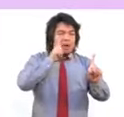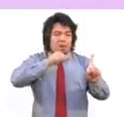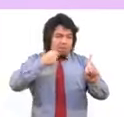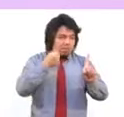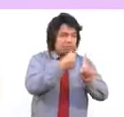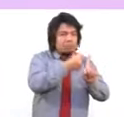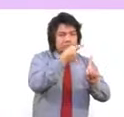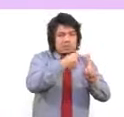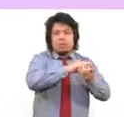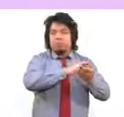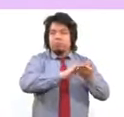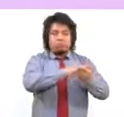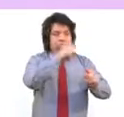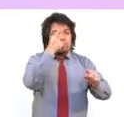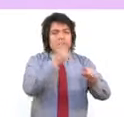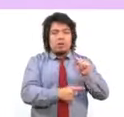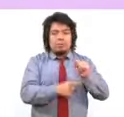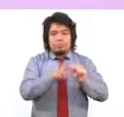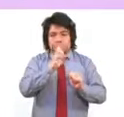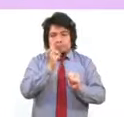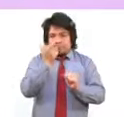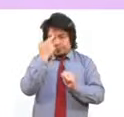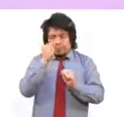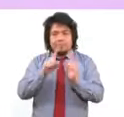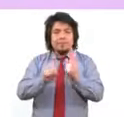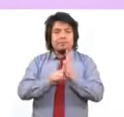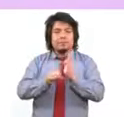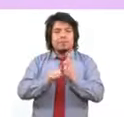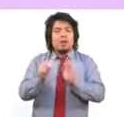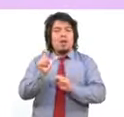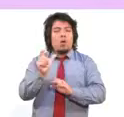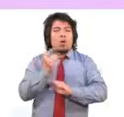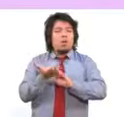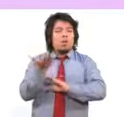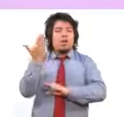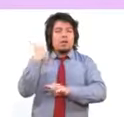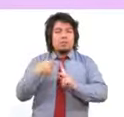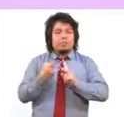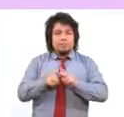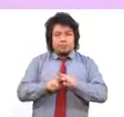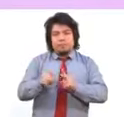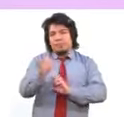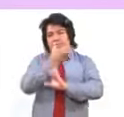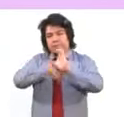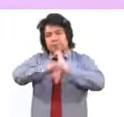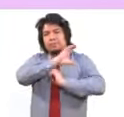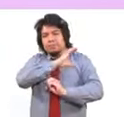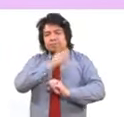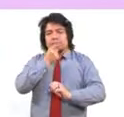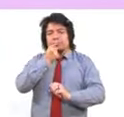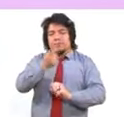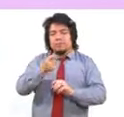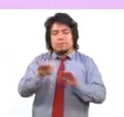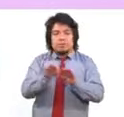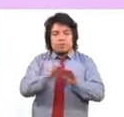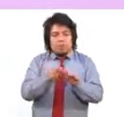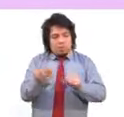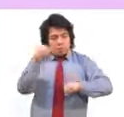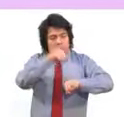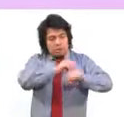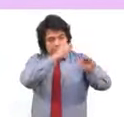mujeres. Recordemos que esta alerta fue emitida por la jefa de gobierno mediante un decreto que estableció compromisos